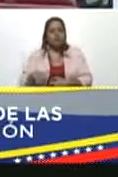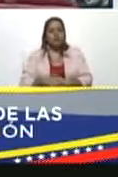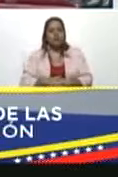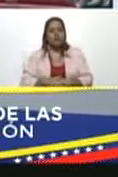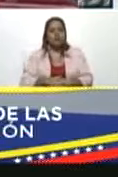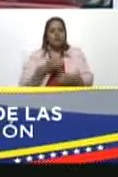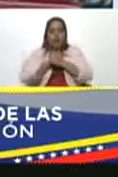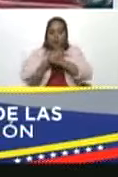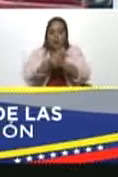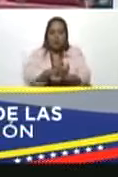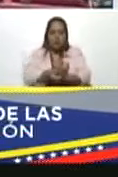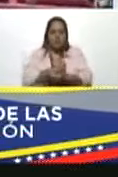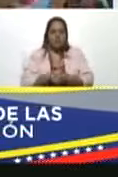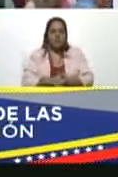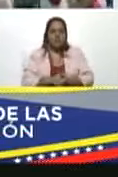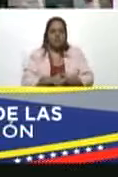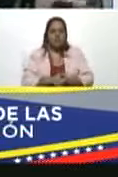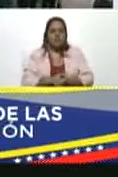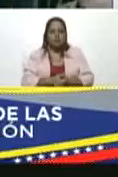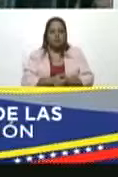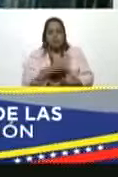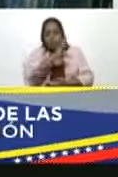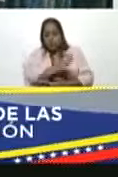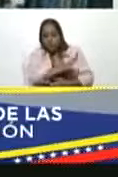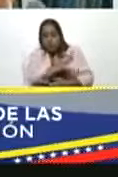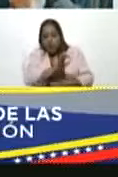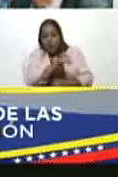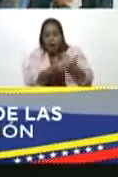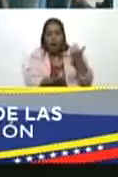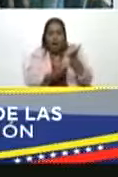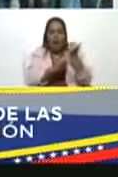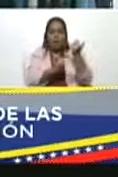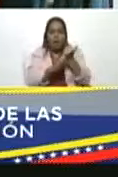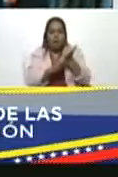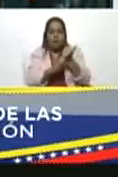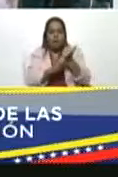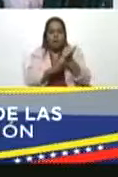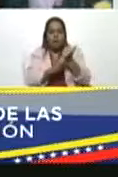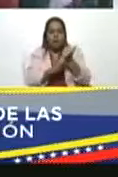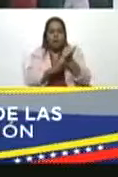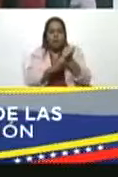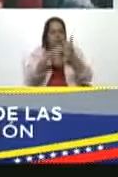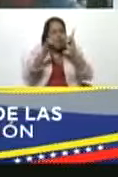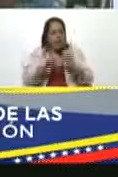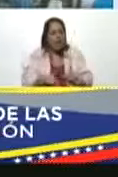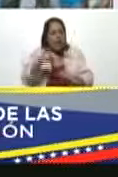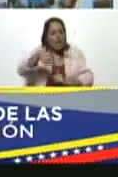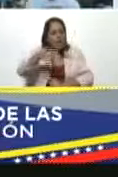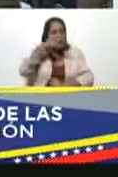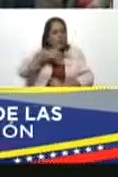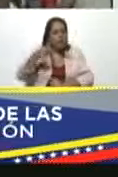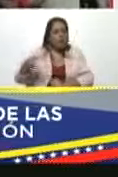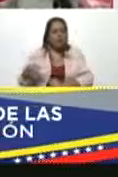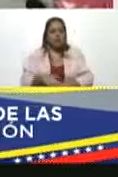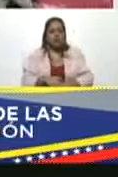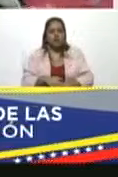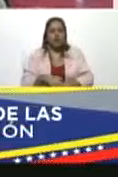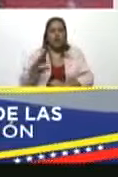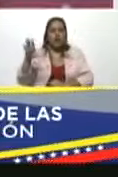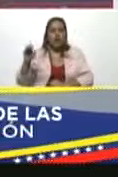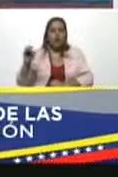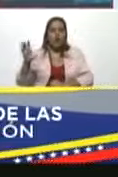El amor, las bendiciones, el apoyo decidido de este pueblo, de